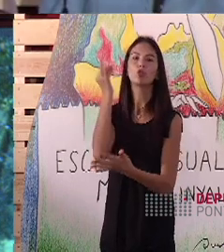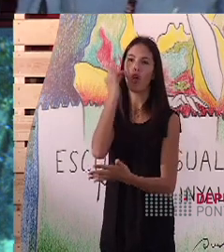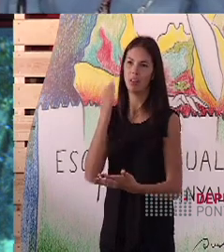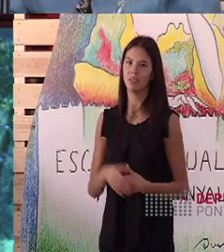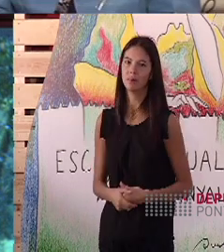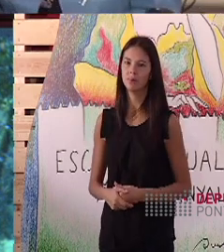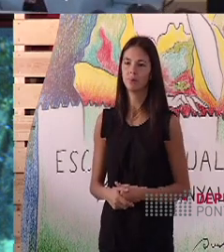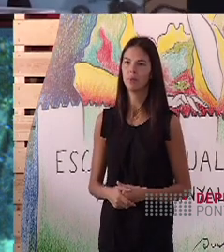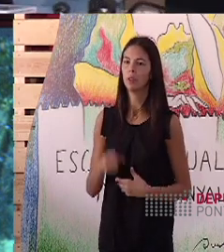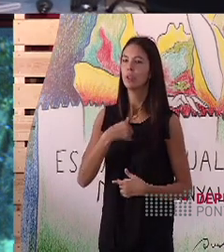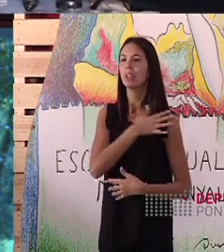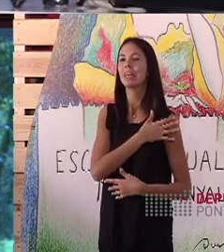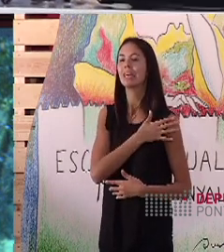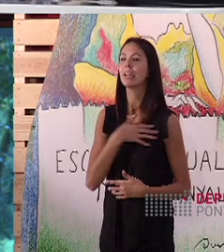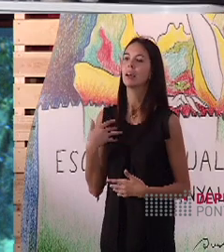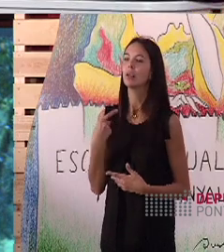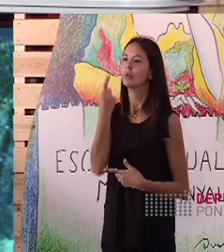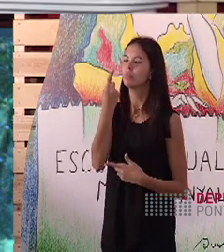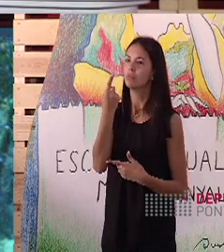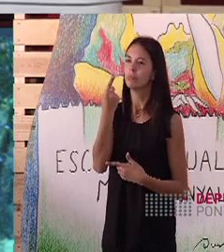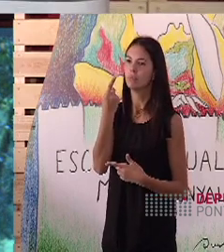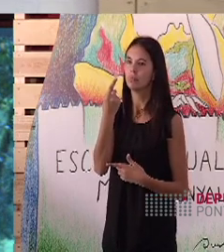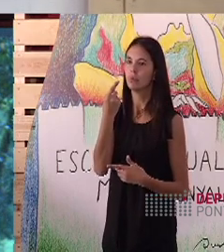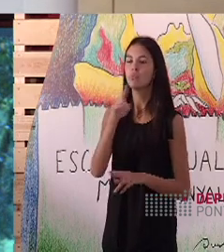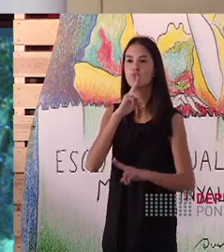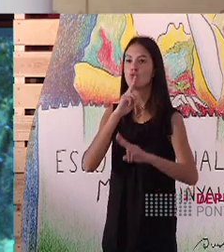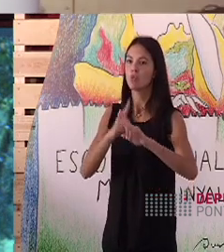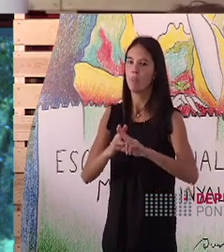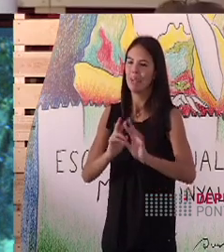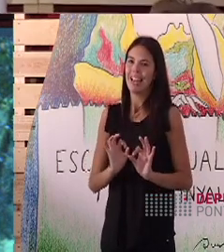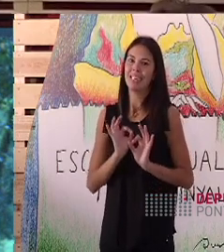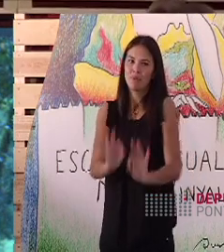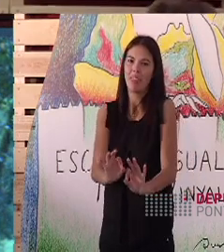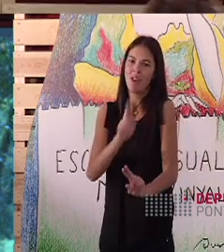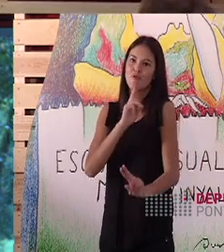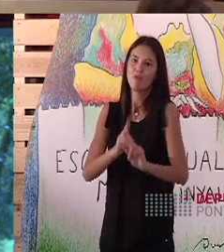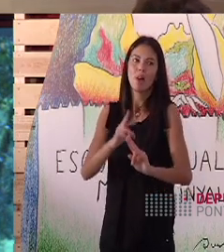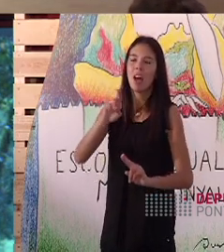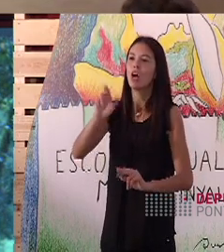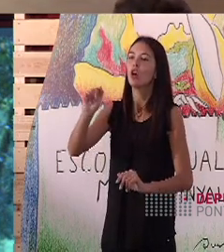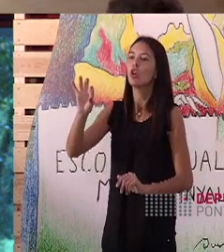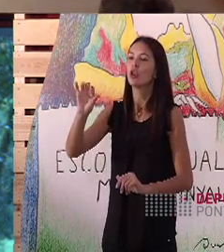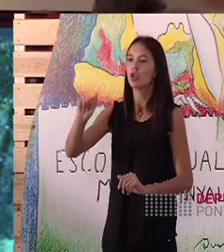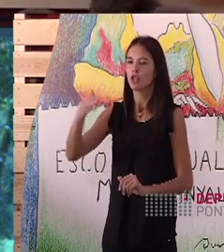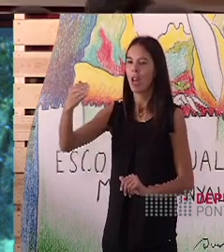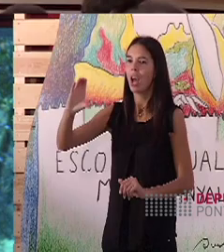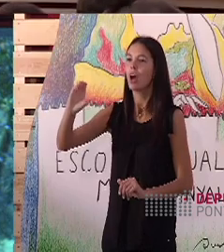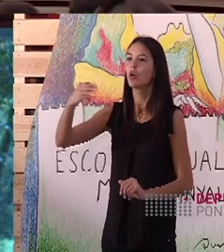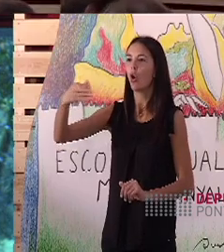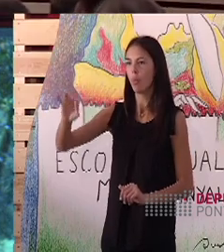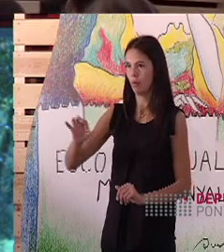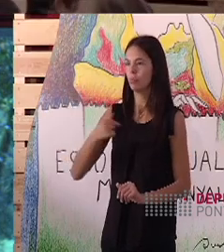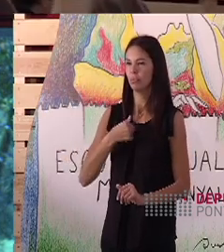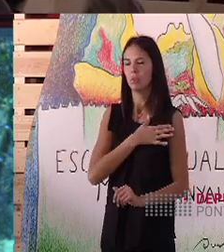Eu quero facer un especial nomeamento hoxe. E eu quero facer a Rosa Cobo. O